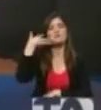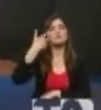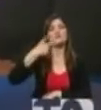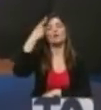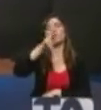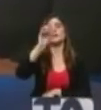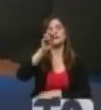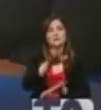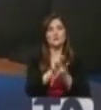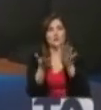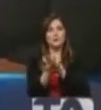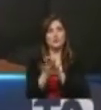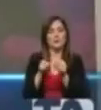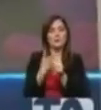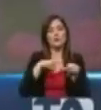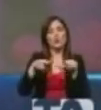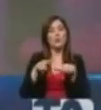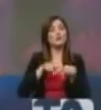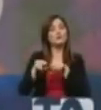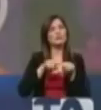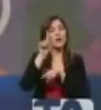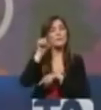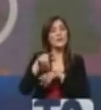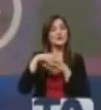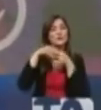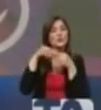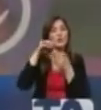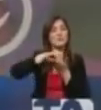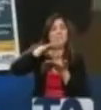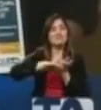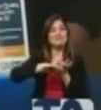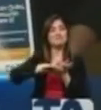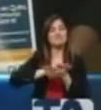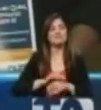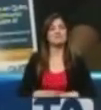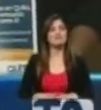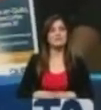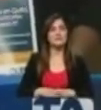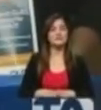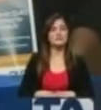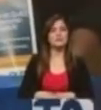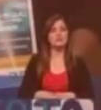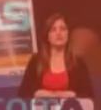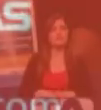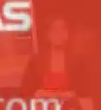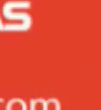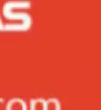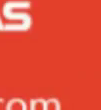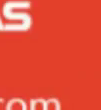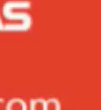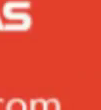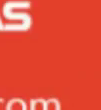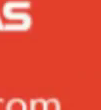próximo 20 de noviembre. El primer lugar ganará $1,000 para ejecutar el proyecto. Helen Quiñones, 24 horas.